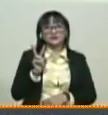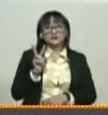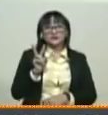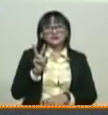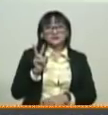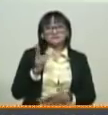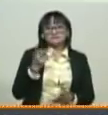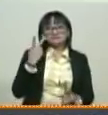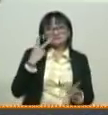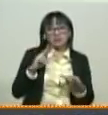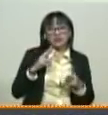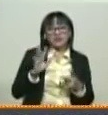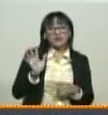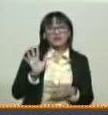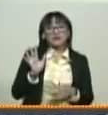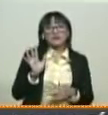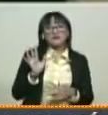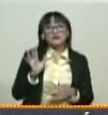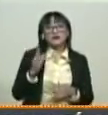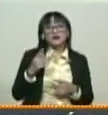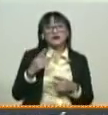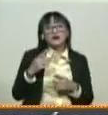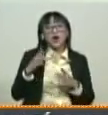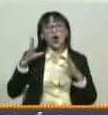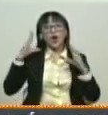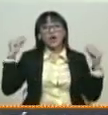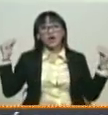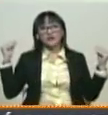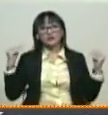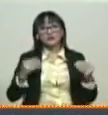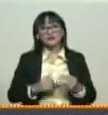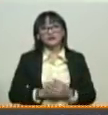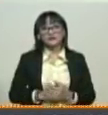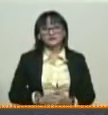simulando que se realizaban desde Holanda,